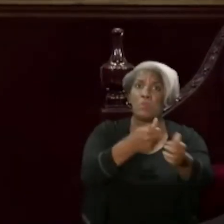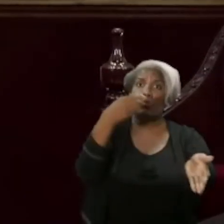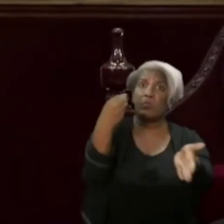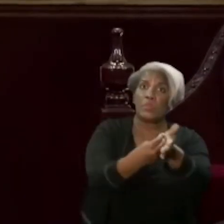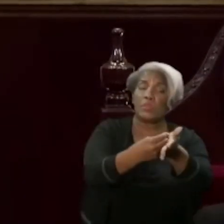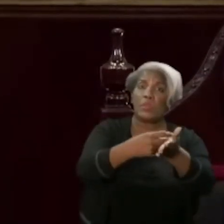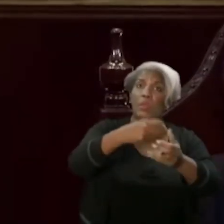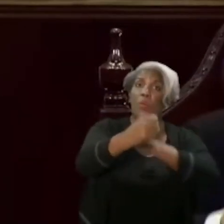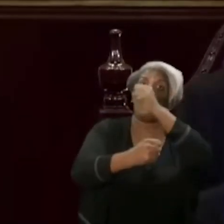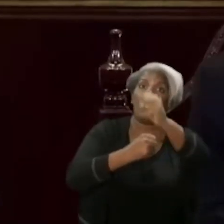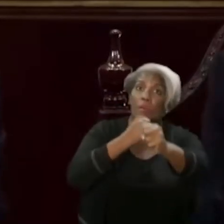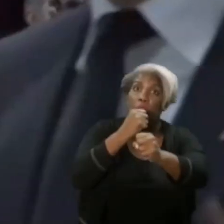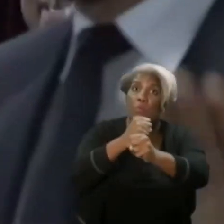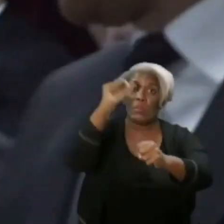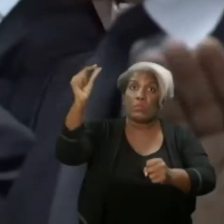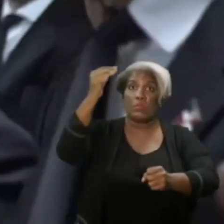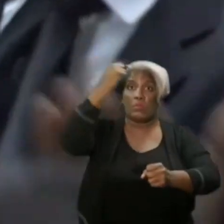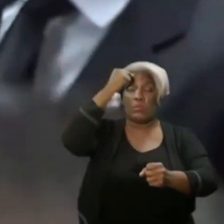presupuesto.